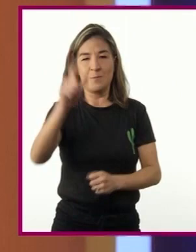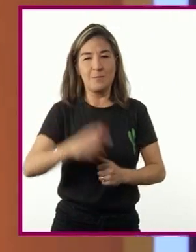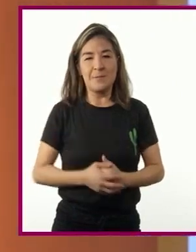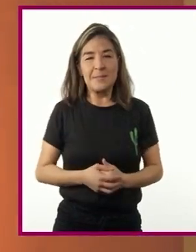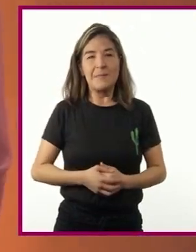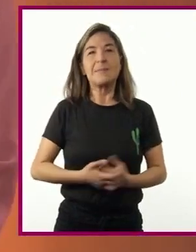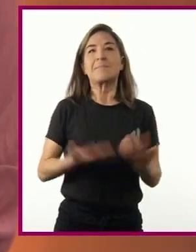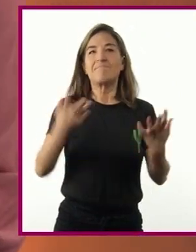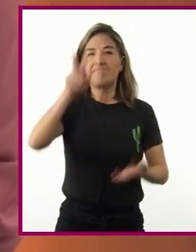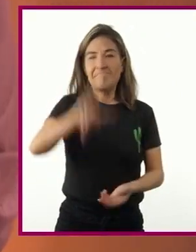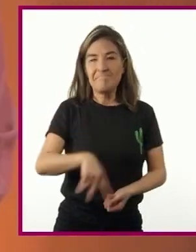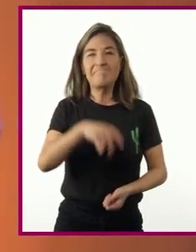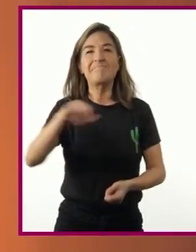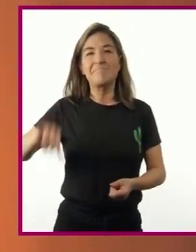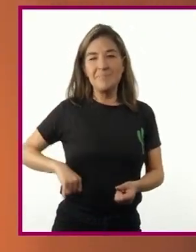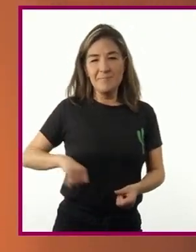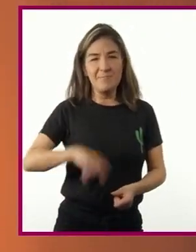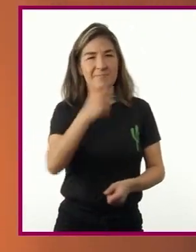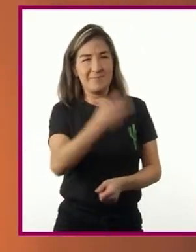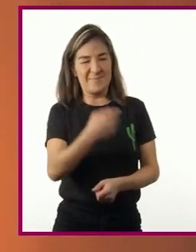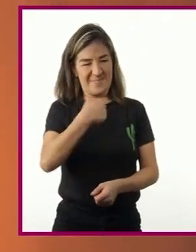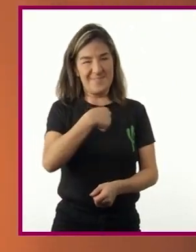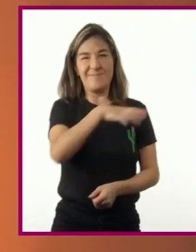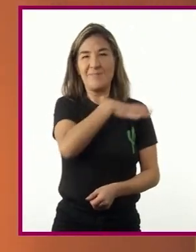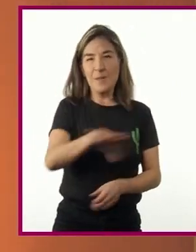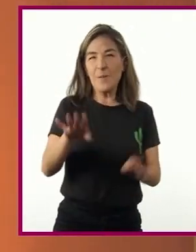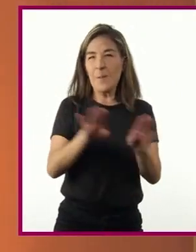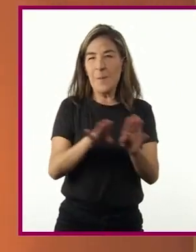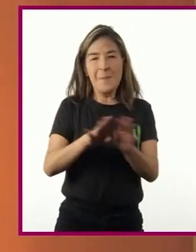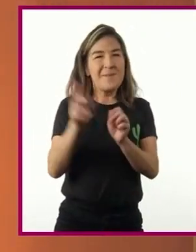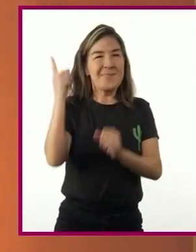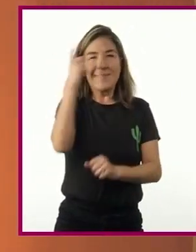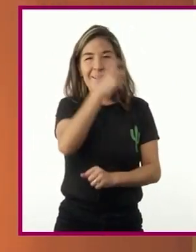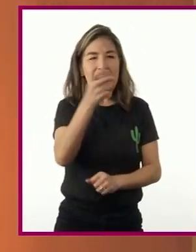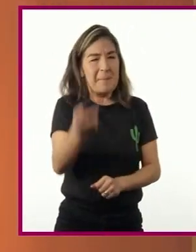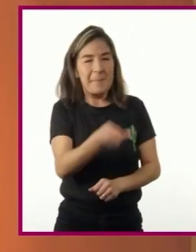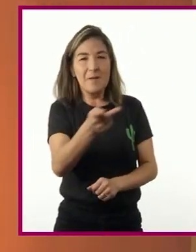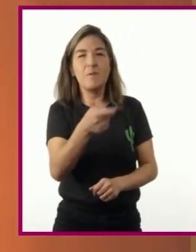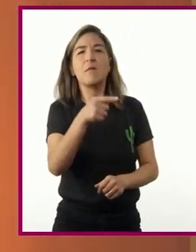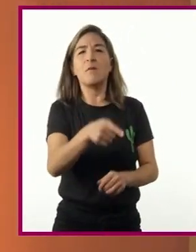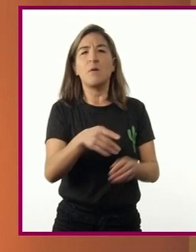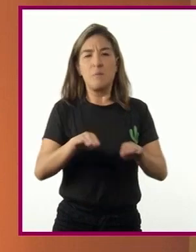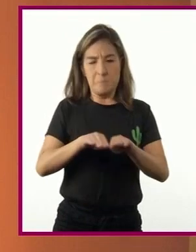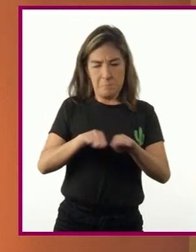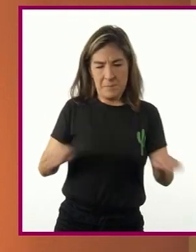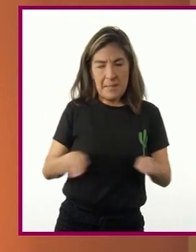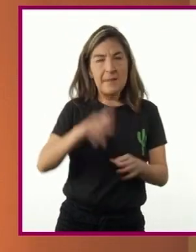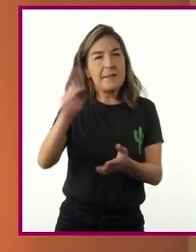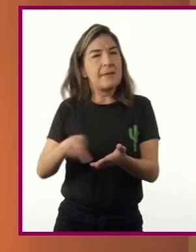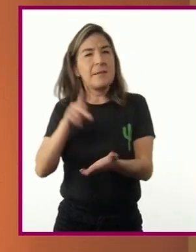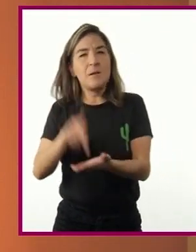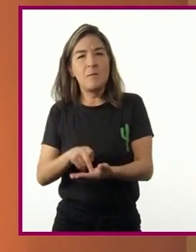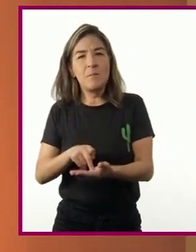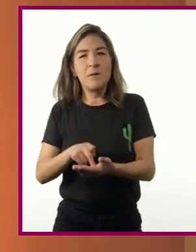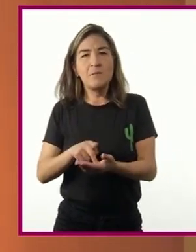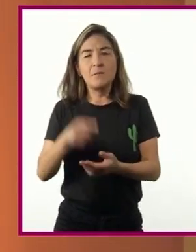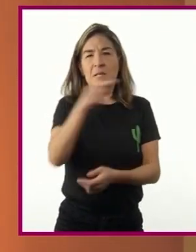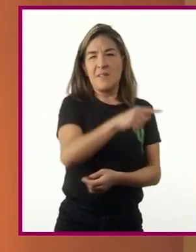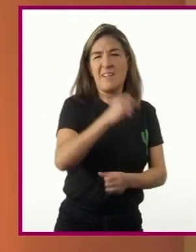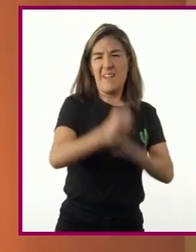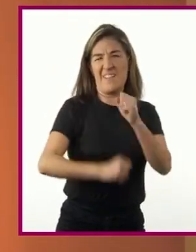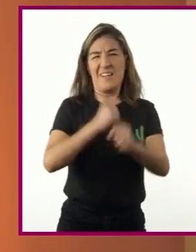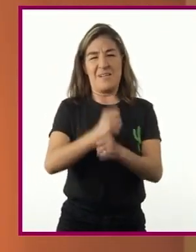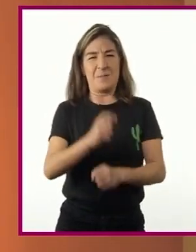¡Qué interesante! Me resulta intrigante. ¿Cómo es que pasamos de medir kilómetros a años